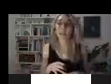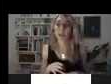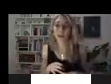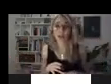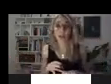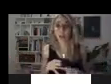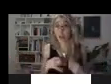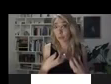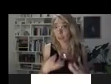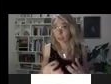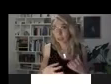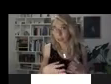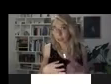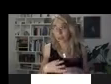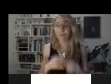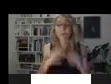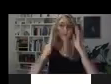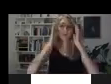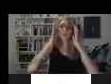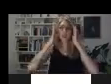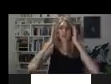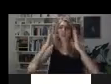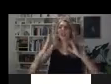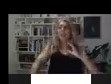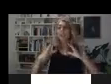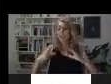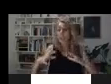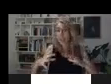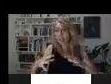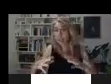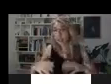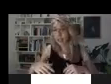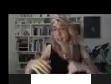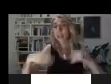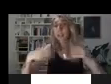haya artistas con galerías que lo representen. Y